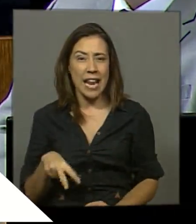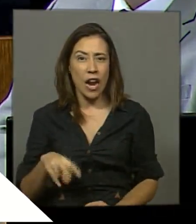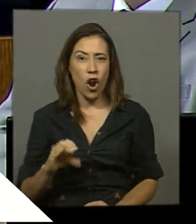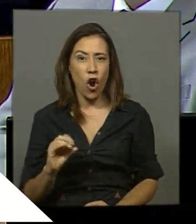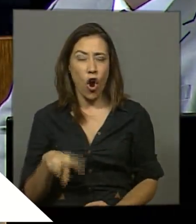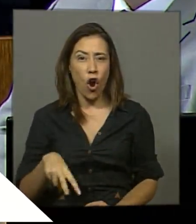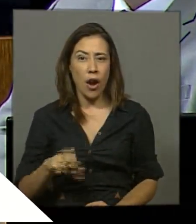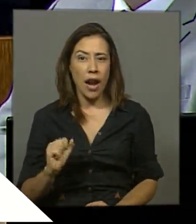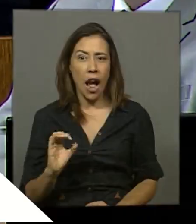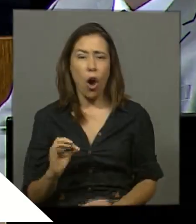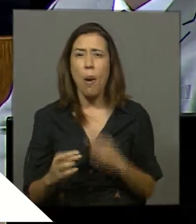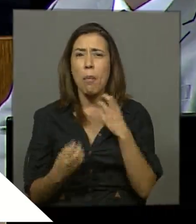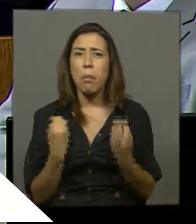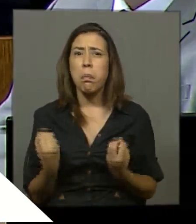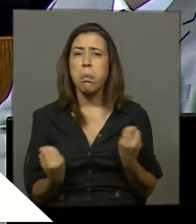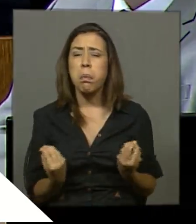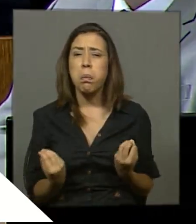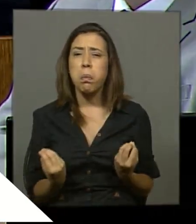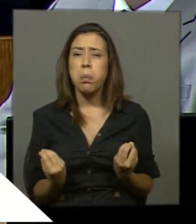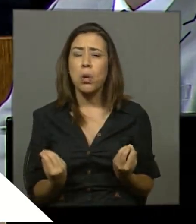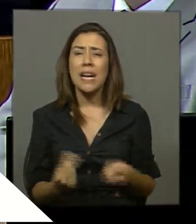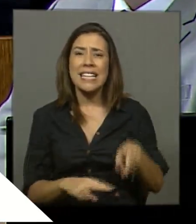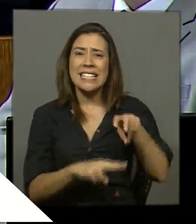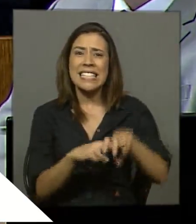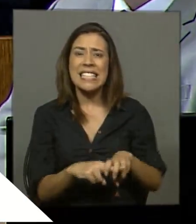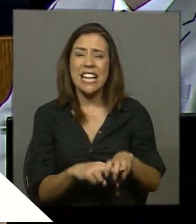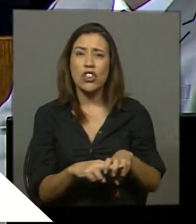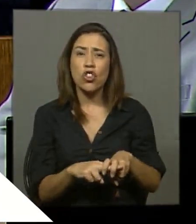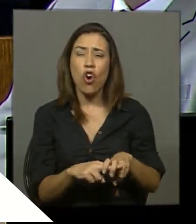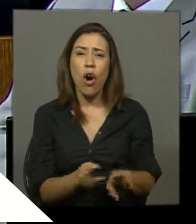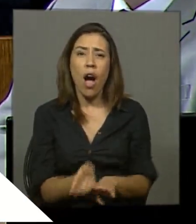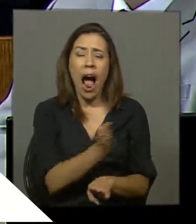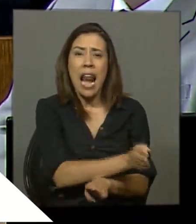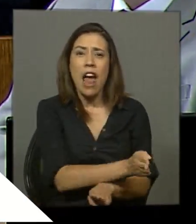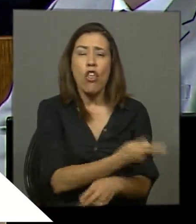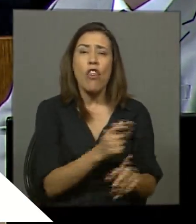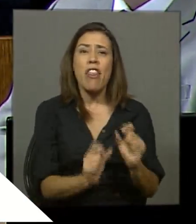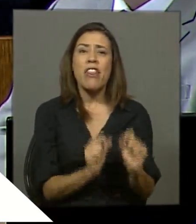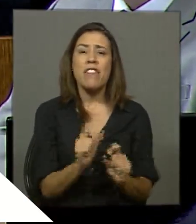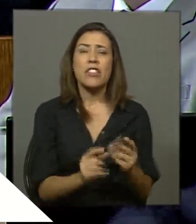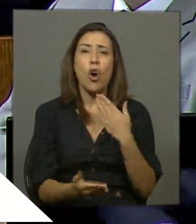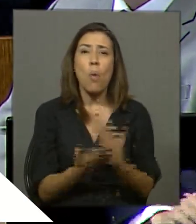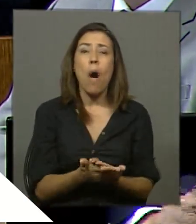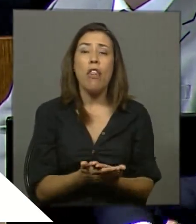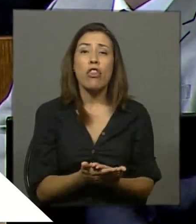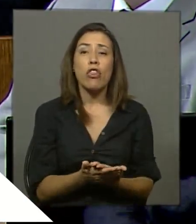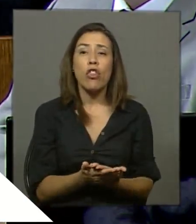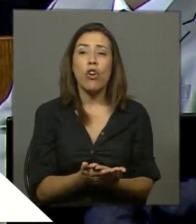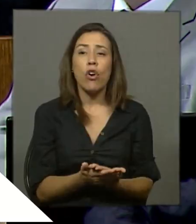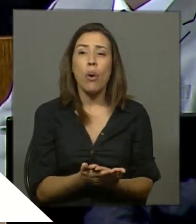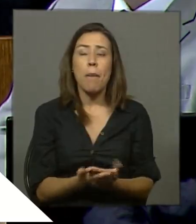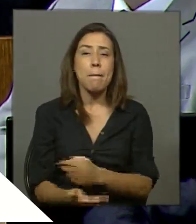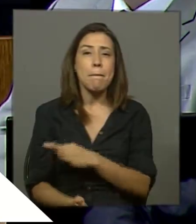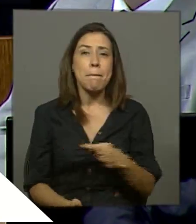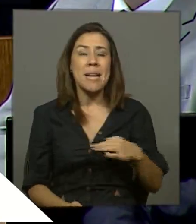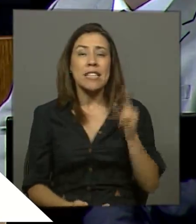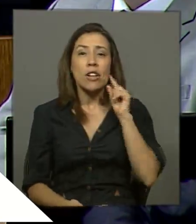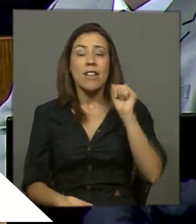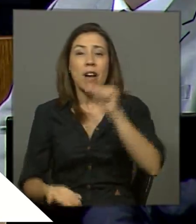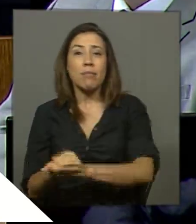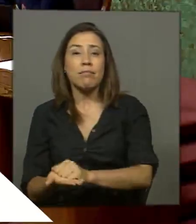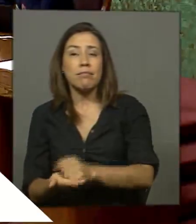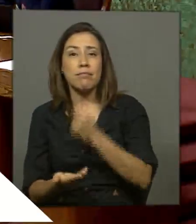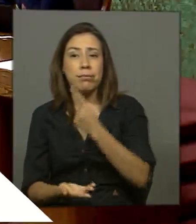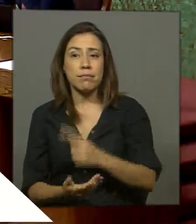Lincon por se sentó en el banquillo de Los Defensores cuando ella o cuando el Ministerio era